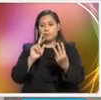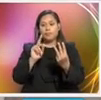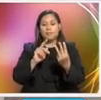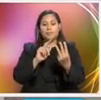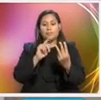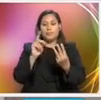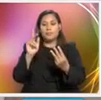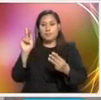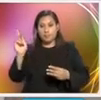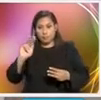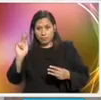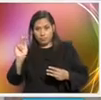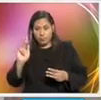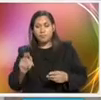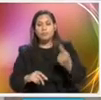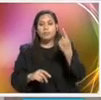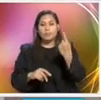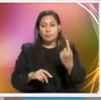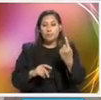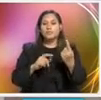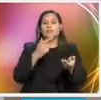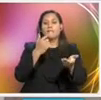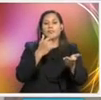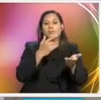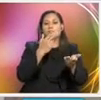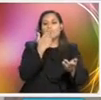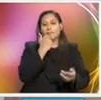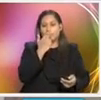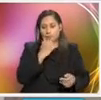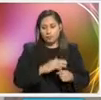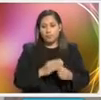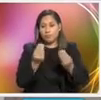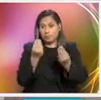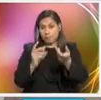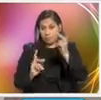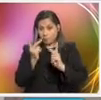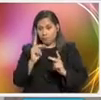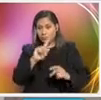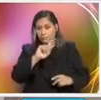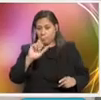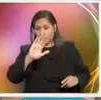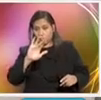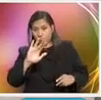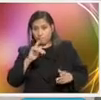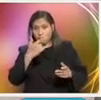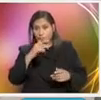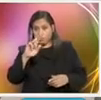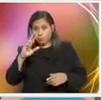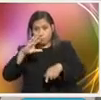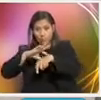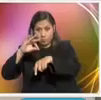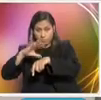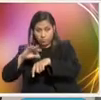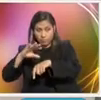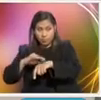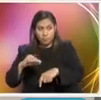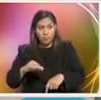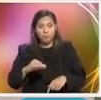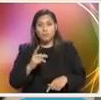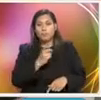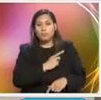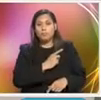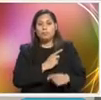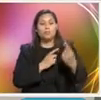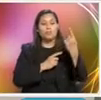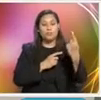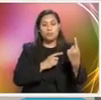una de carbohidrato y muchas verduras. Entonces, a ver, si me como 150 gramos de carne, solo me corresponde un carbohidrato